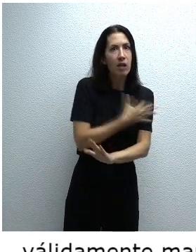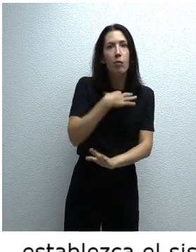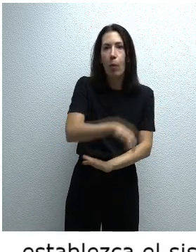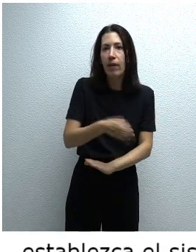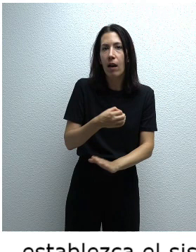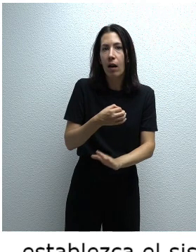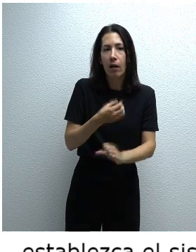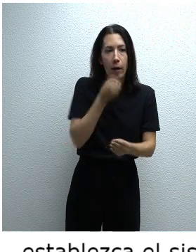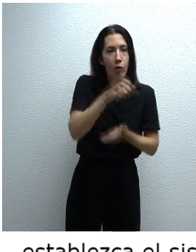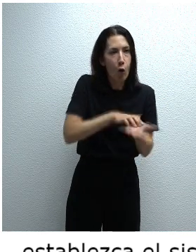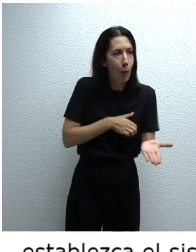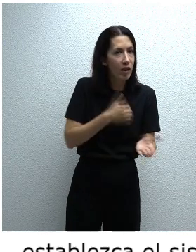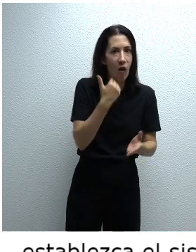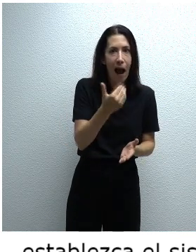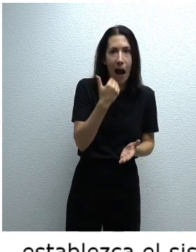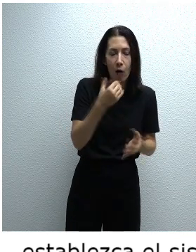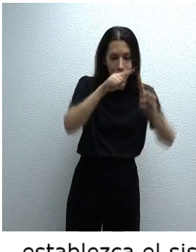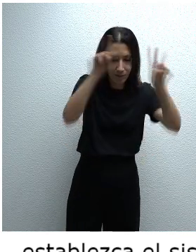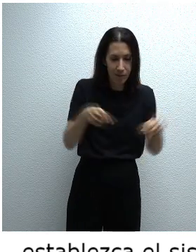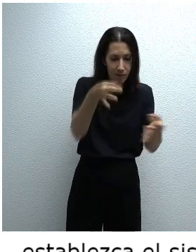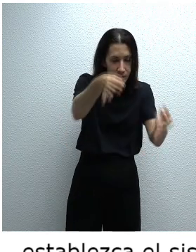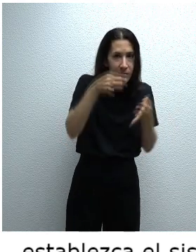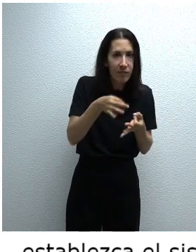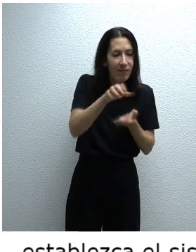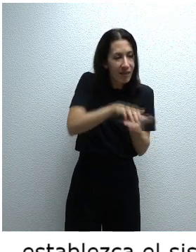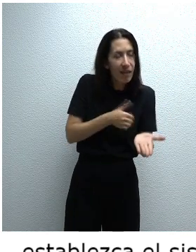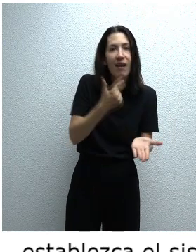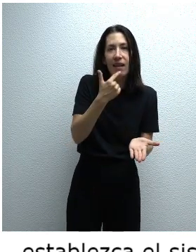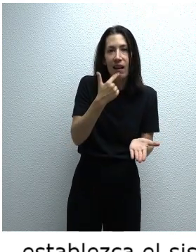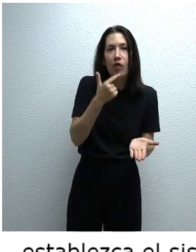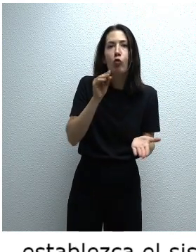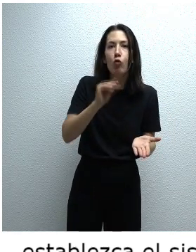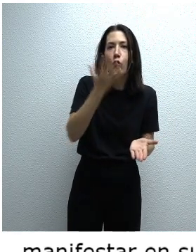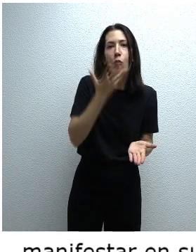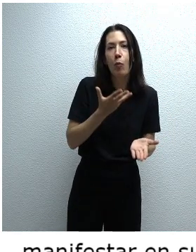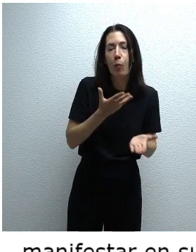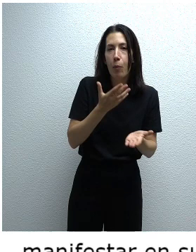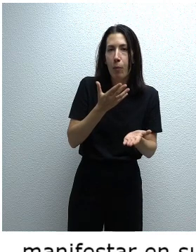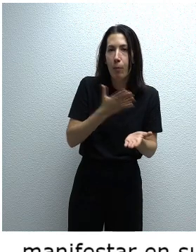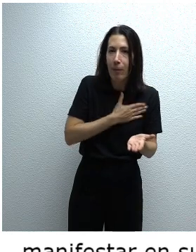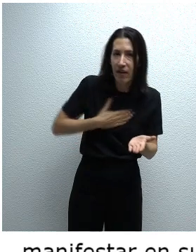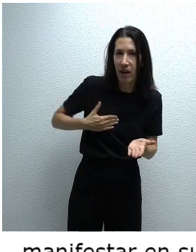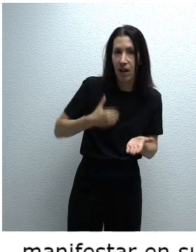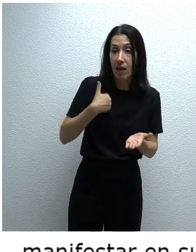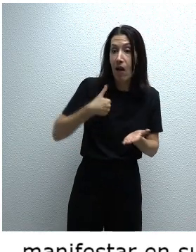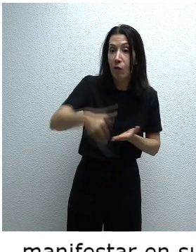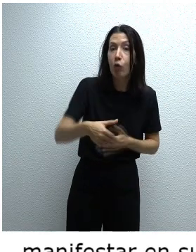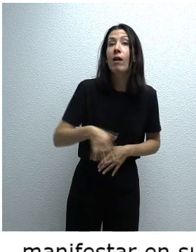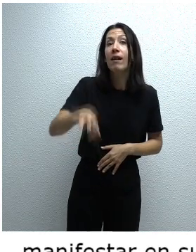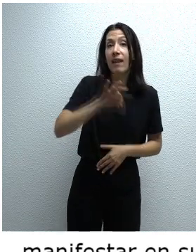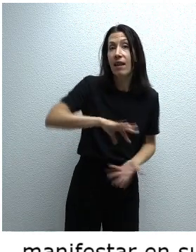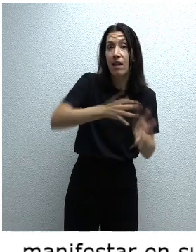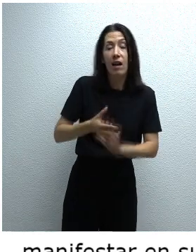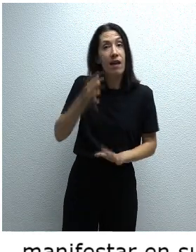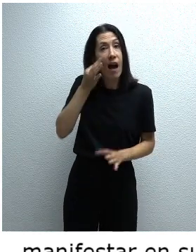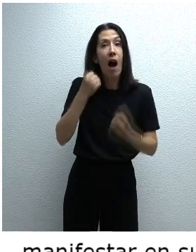de un documento o instrumento que vinculará a la autoridad judicial cuando establezca ese sistema de asistencia y apoyo. O sea que hasta